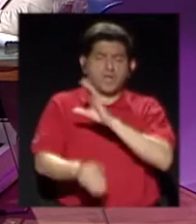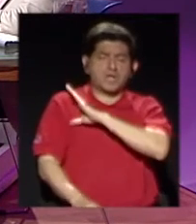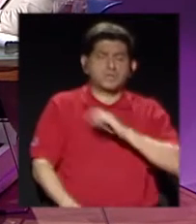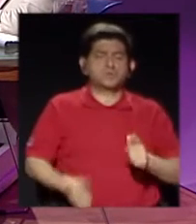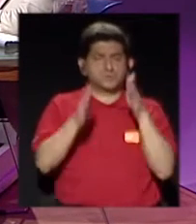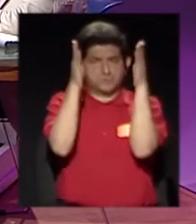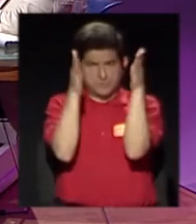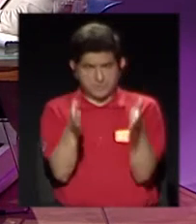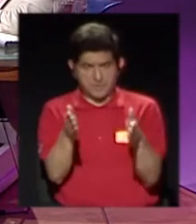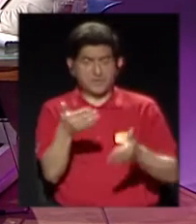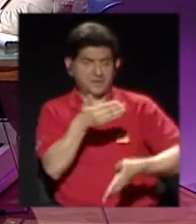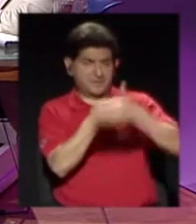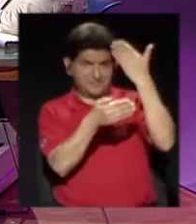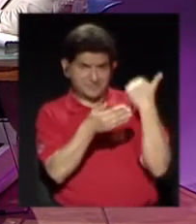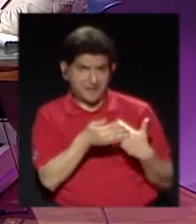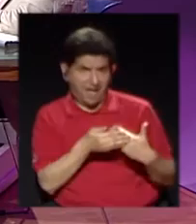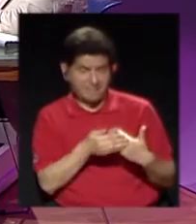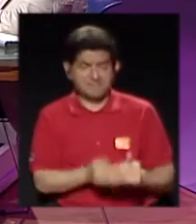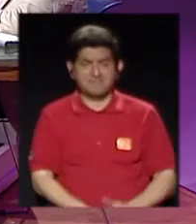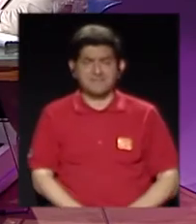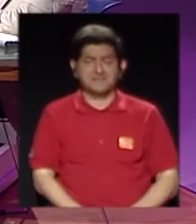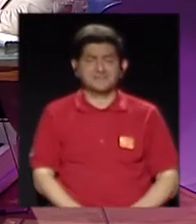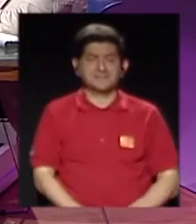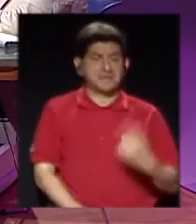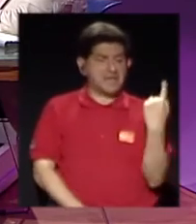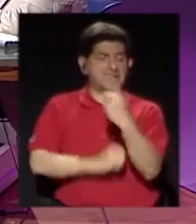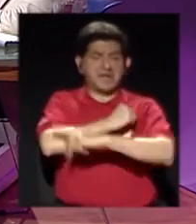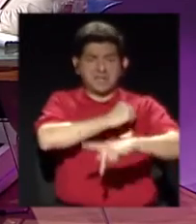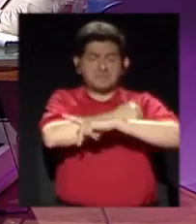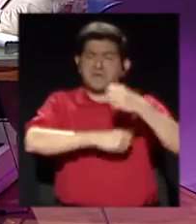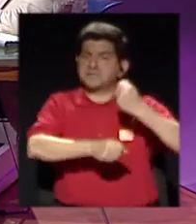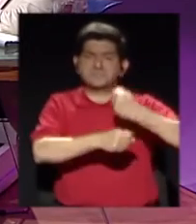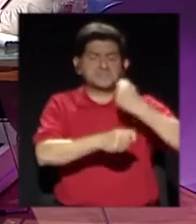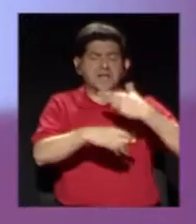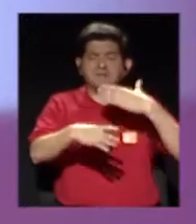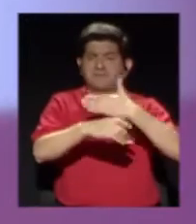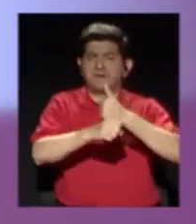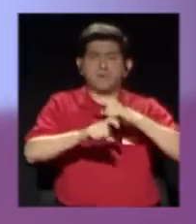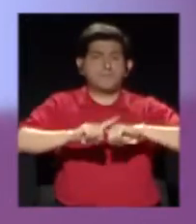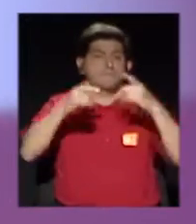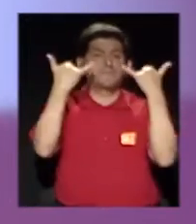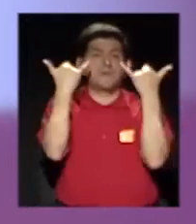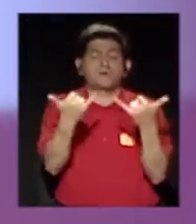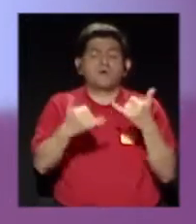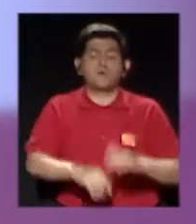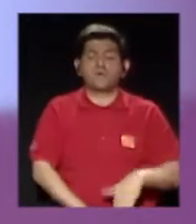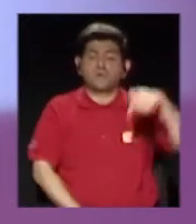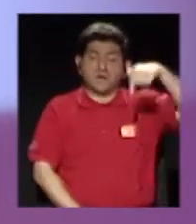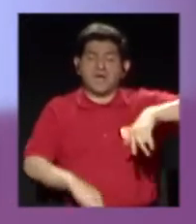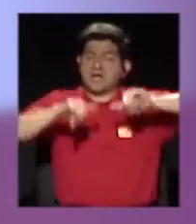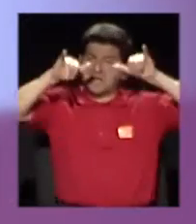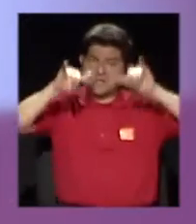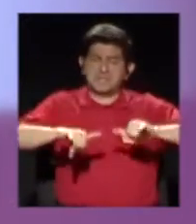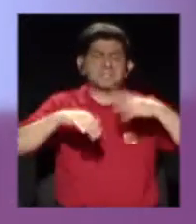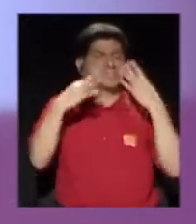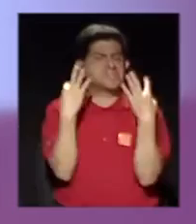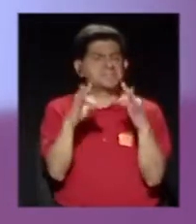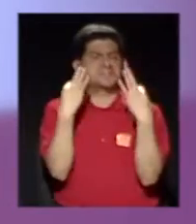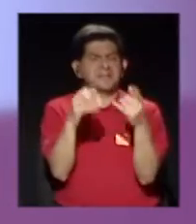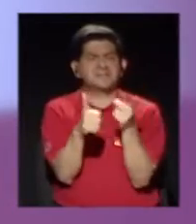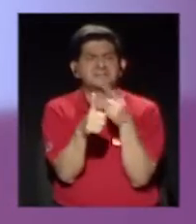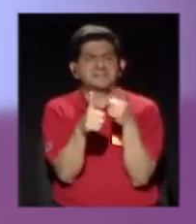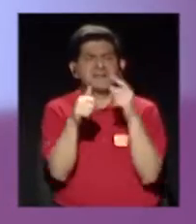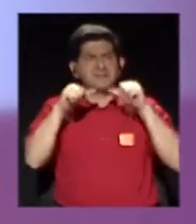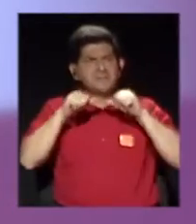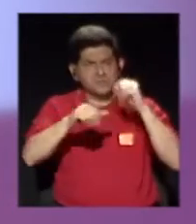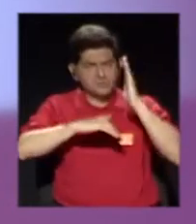que anteriormente desde nuestros países hacíamos este trabajo pero que hoy estamos asentados aquí tratando en primer lugar